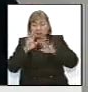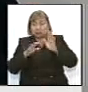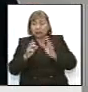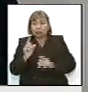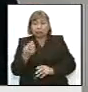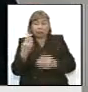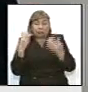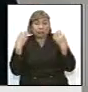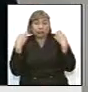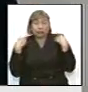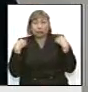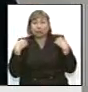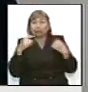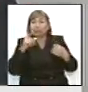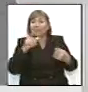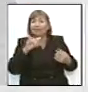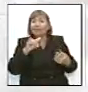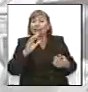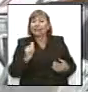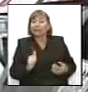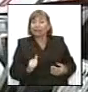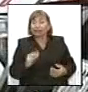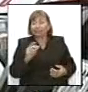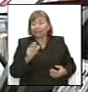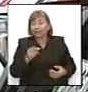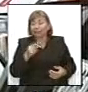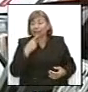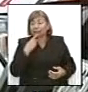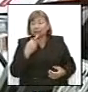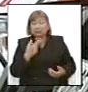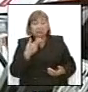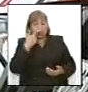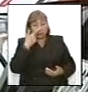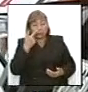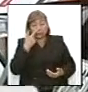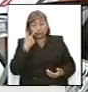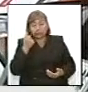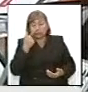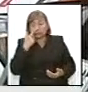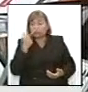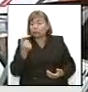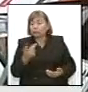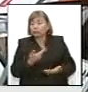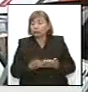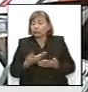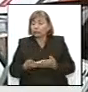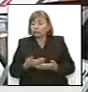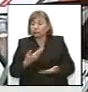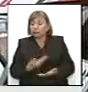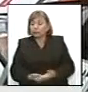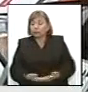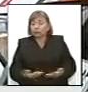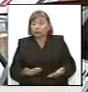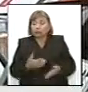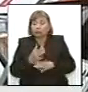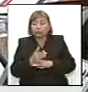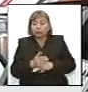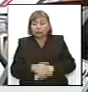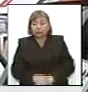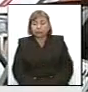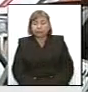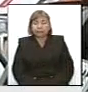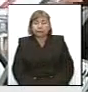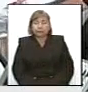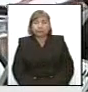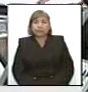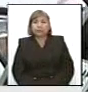primera vicepresidenta Leila Chiwán. Permítame un poco detallar cuáles han sido los inconvenientes o el estado de situación que tienen estos